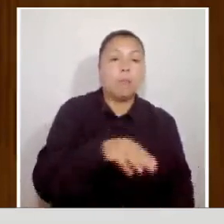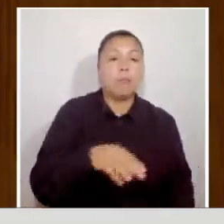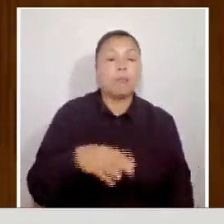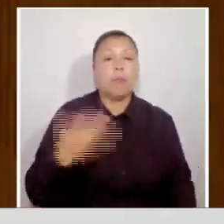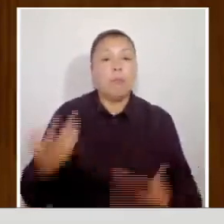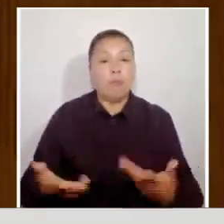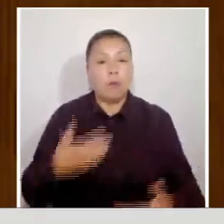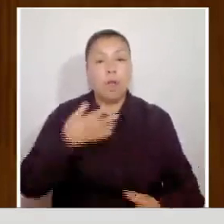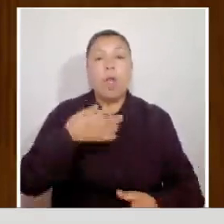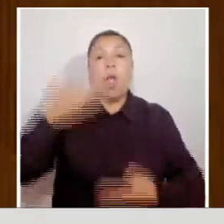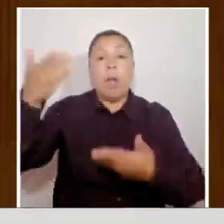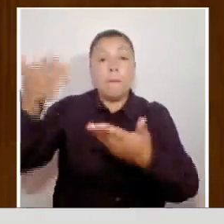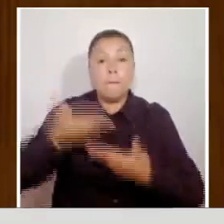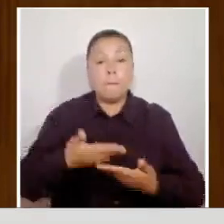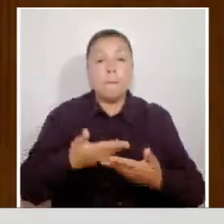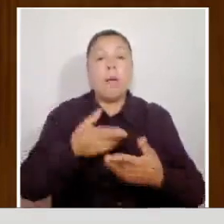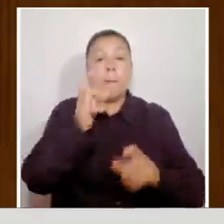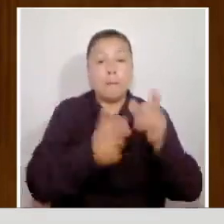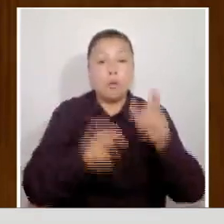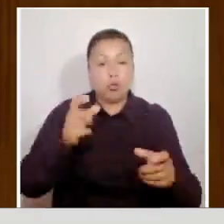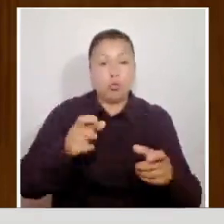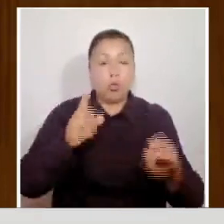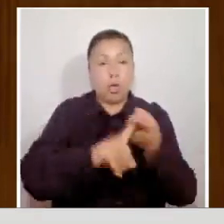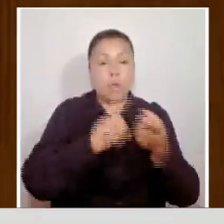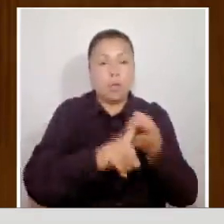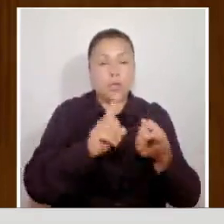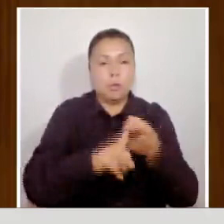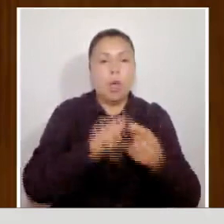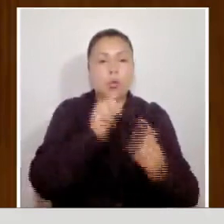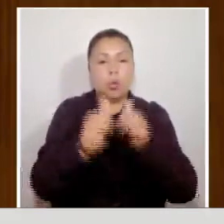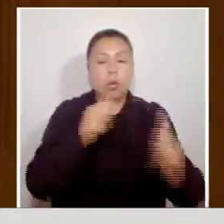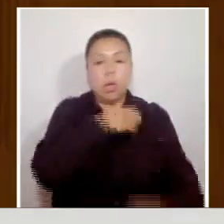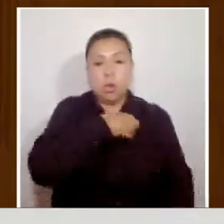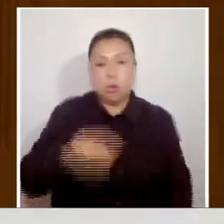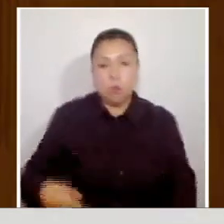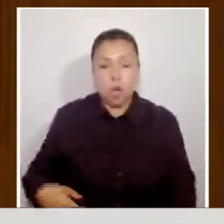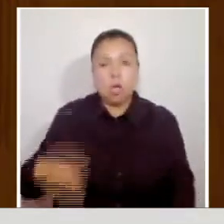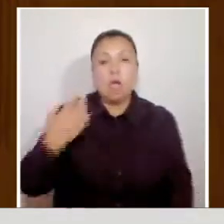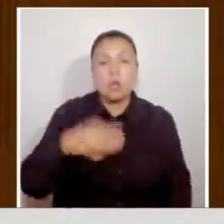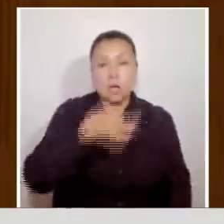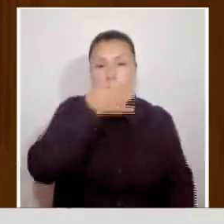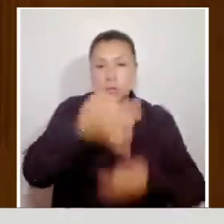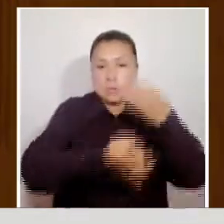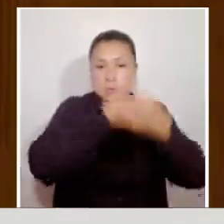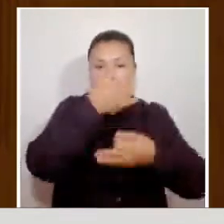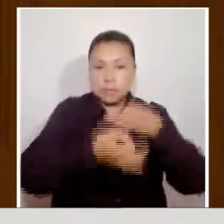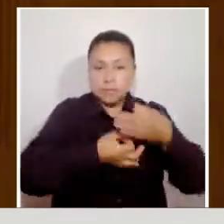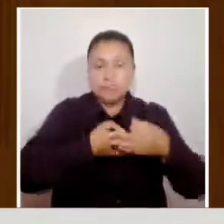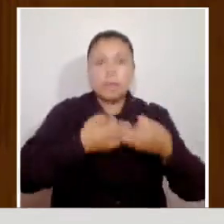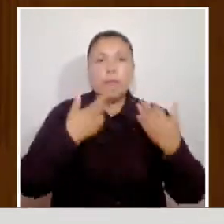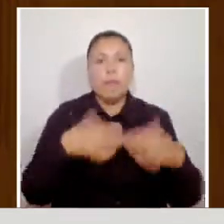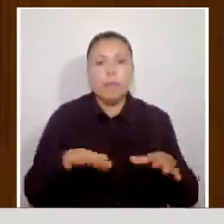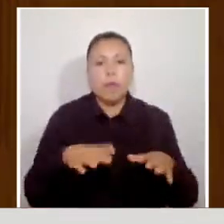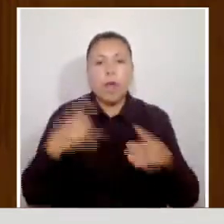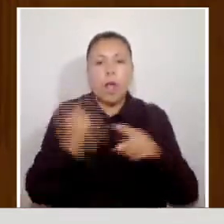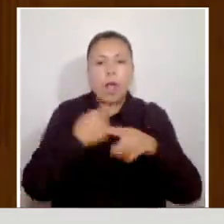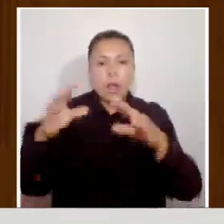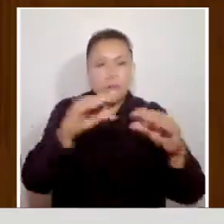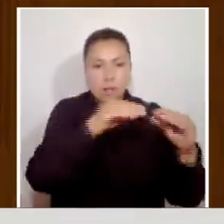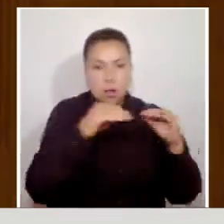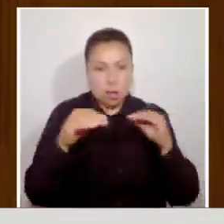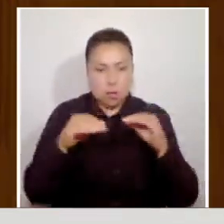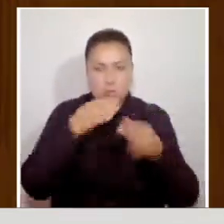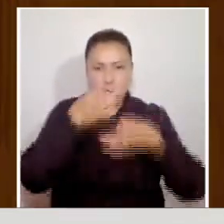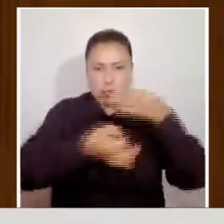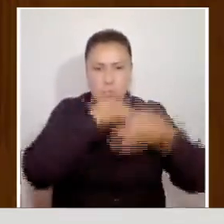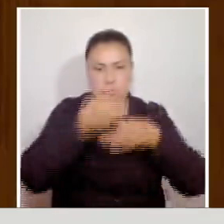invitados e invitadas y autoridades de Gobierno ya señaladas y tras debatir sus argumentaciones la